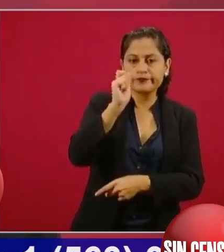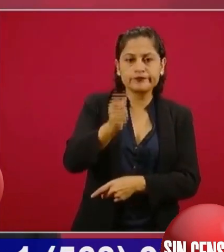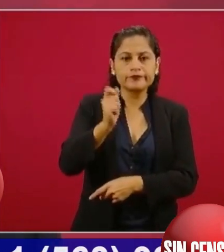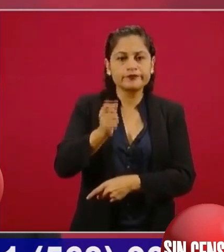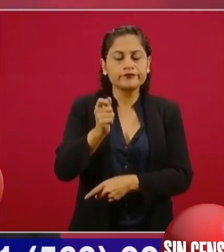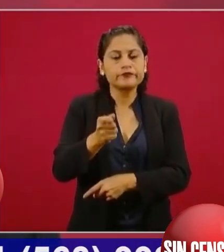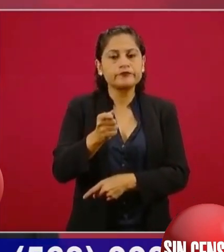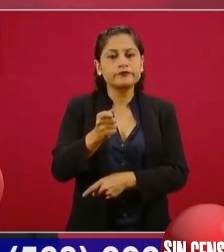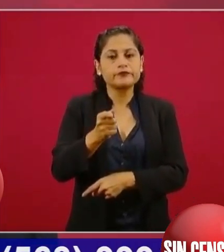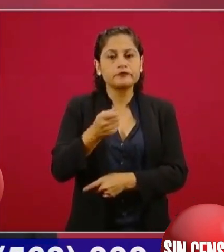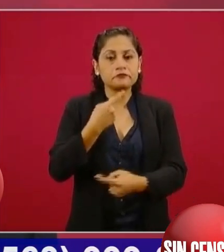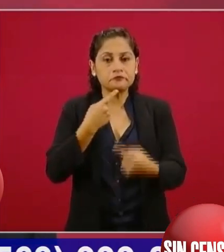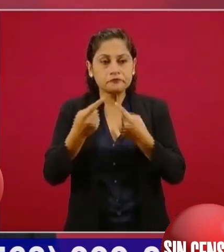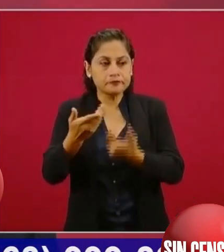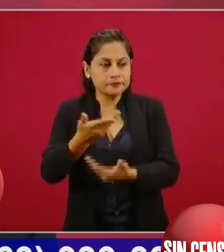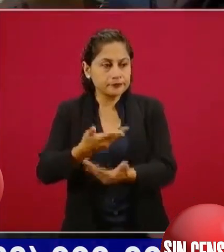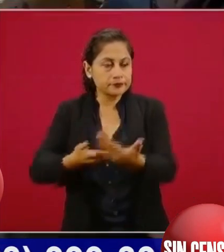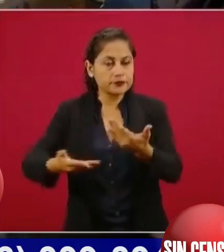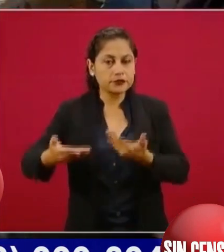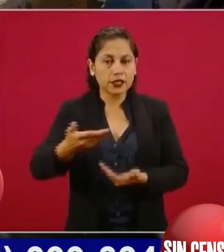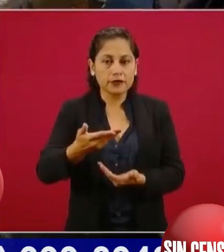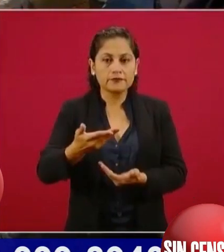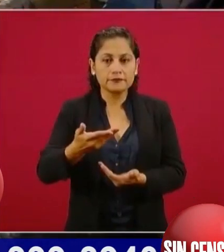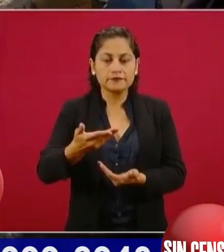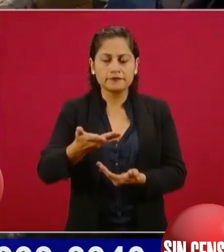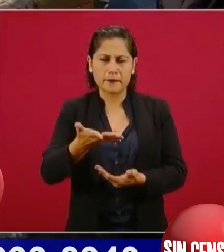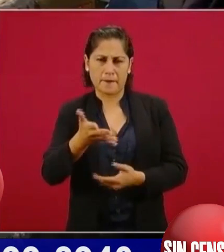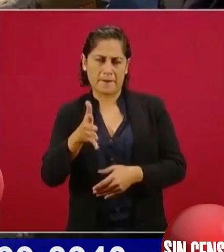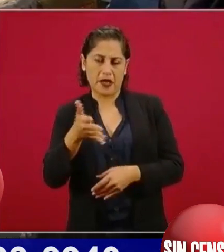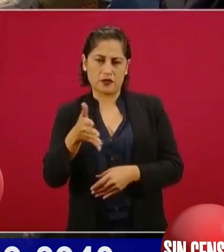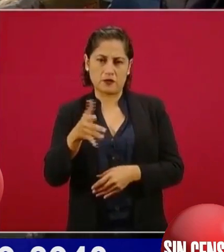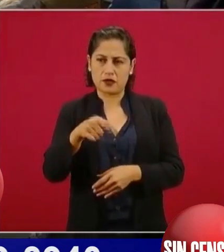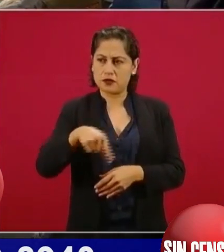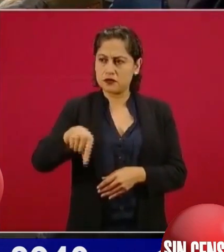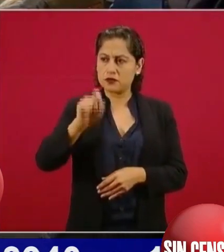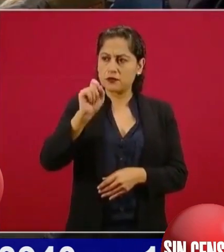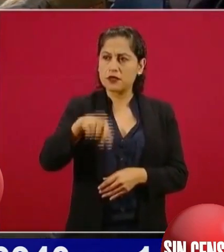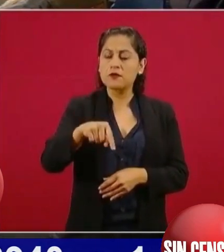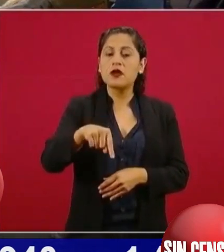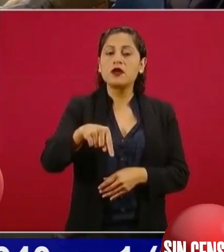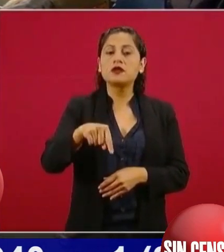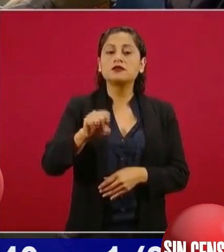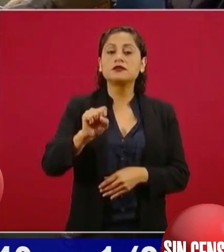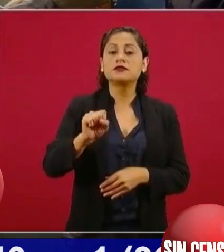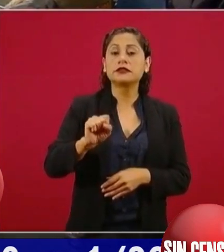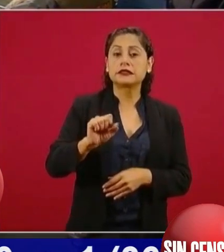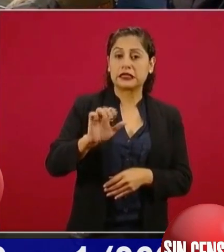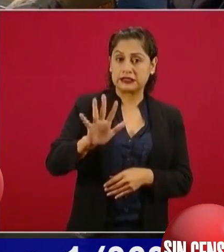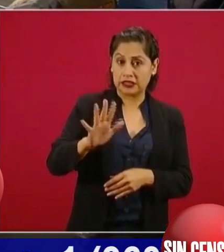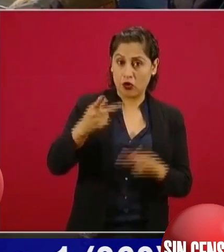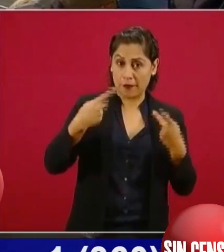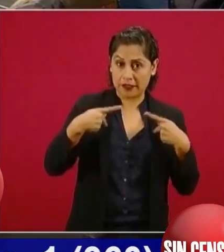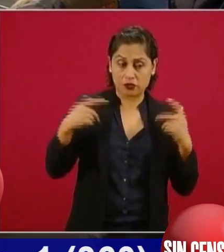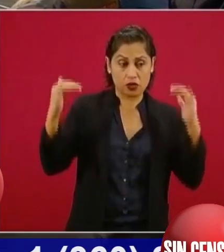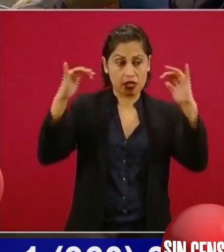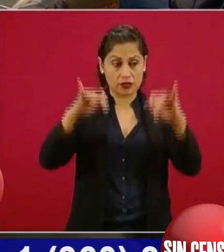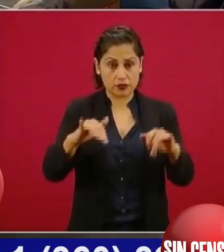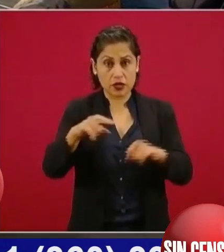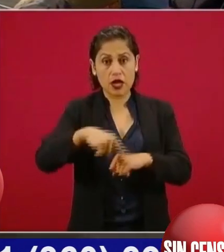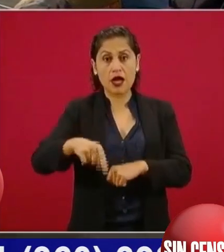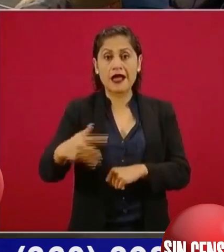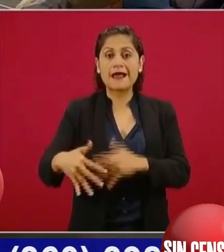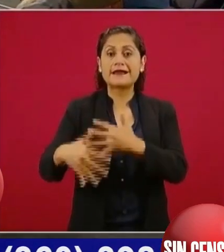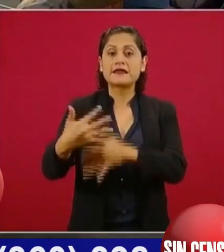y como de 65, creo que 15 o 20 dijeron queremos